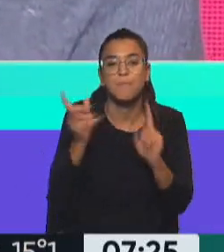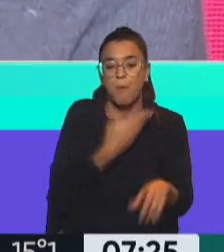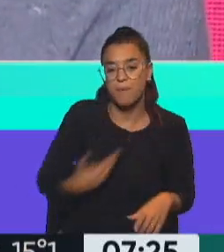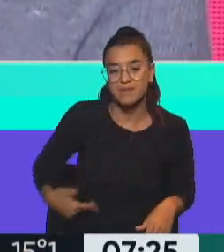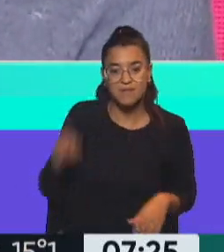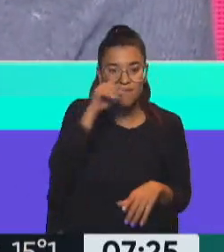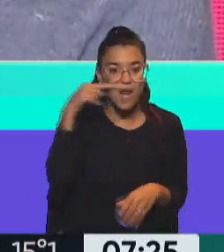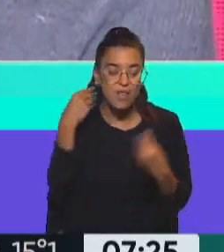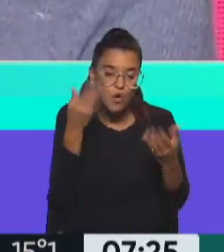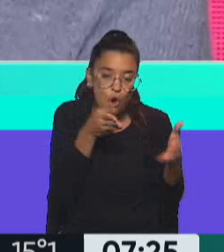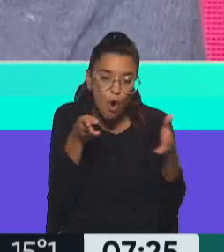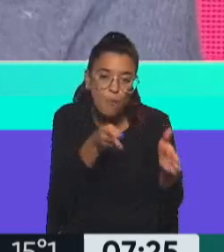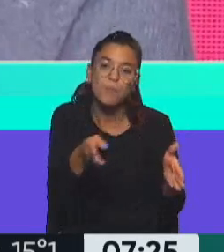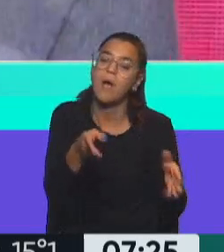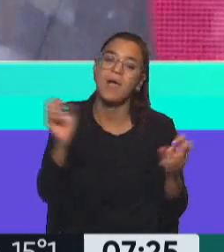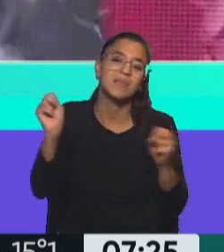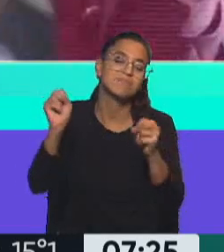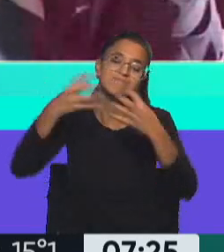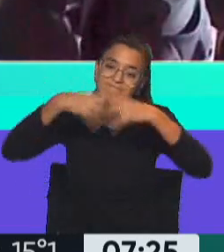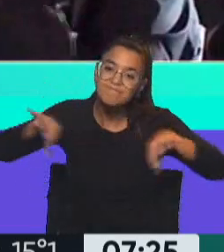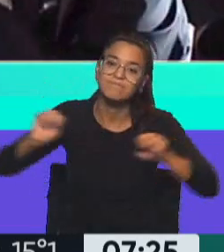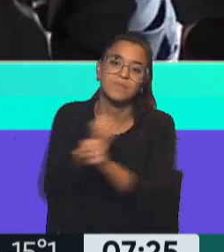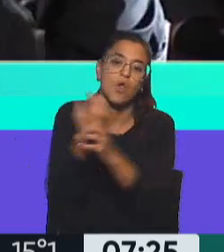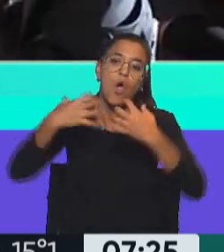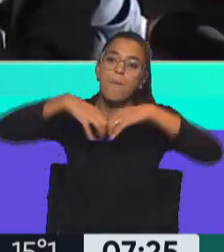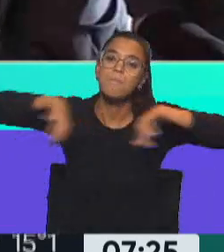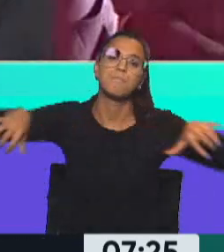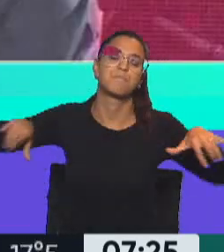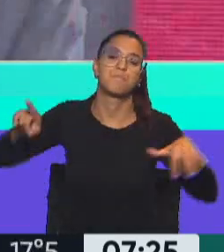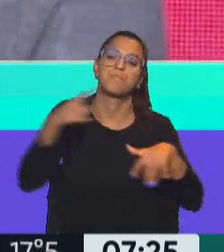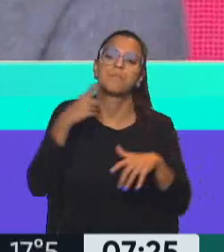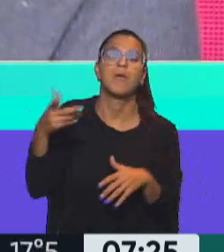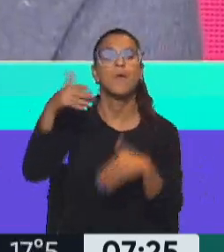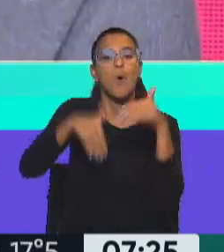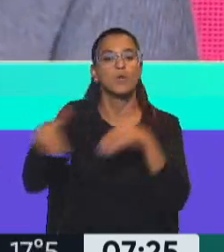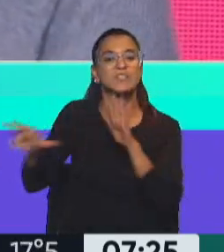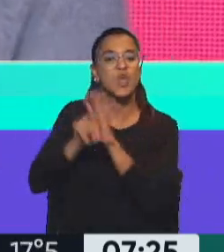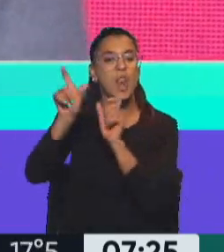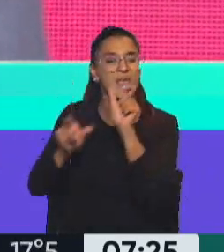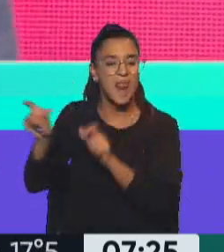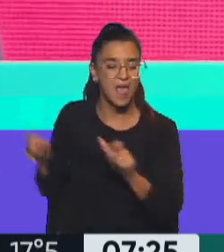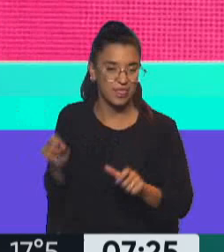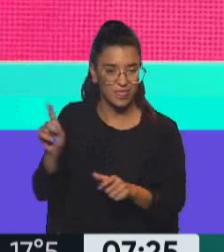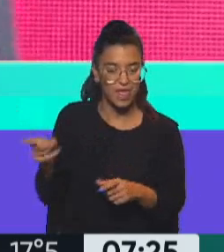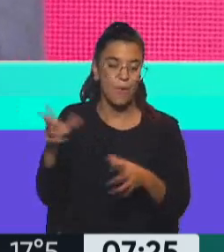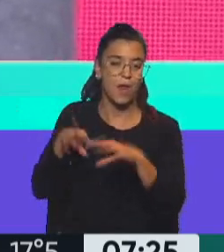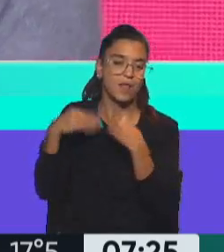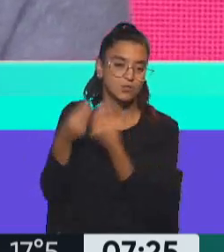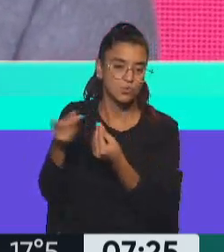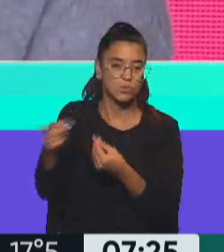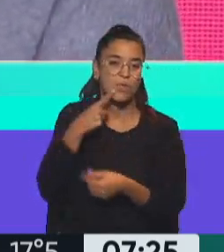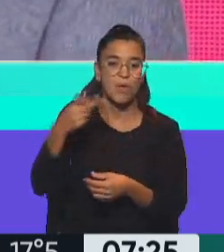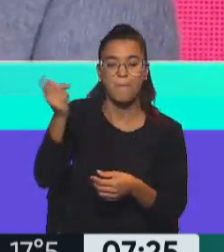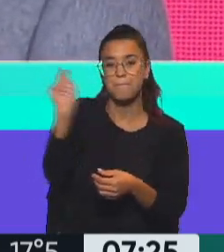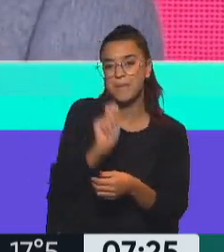presidente Alberto Fernández, tuvo un quiebre con las elecciones legislativas y el resultado, obviamente, de lo que fueron las elecciones en el mes